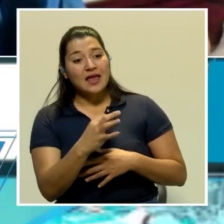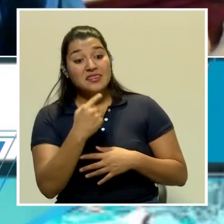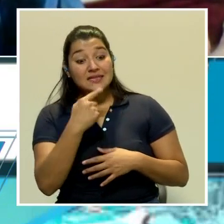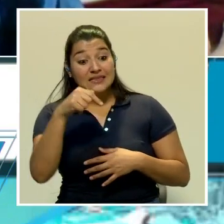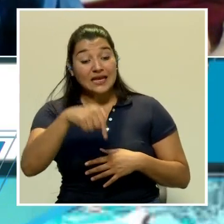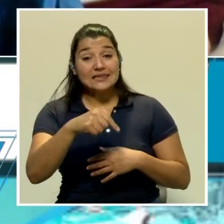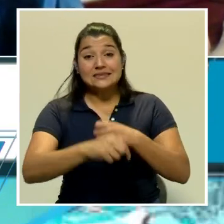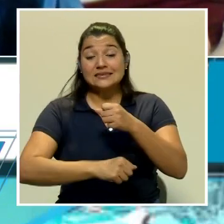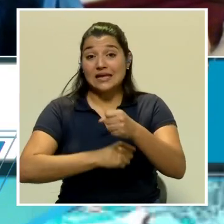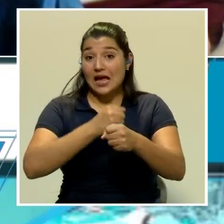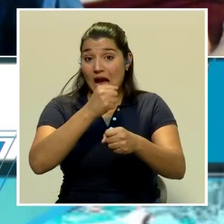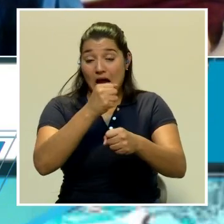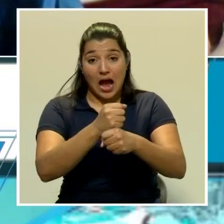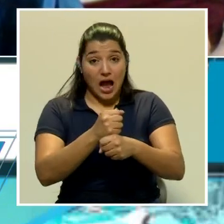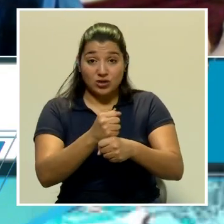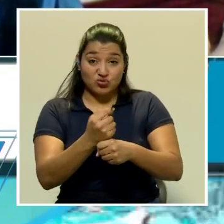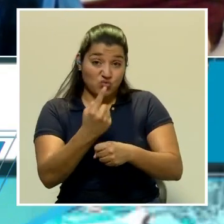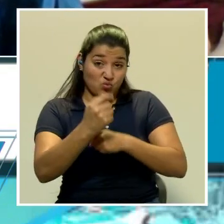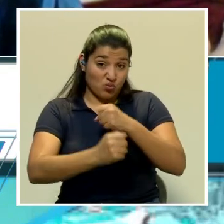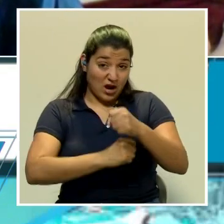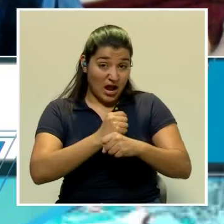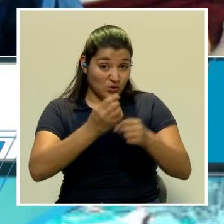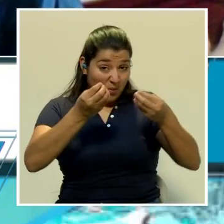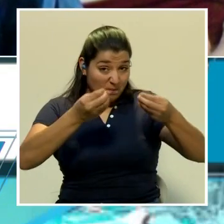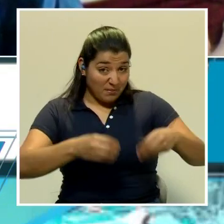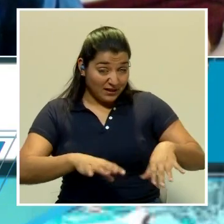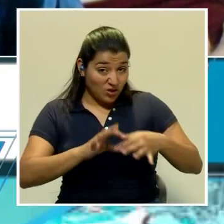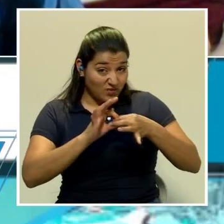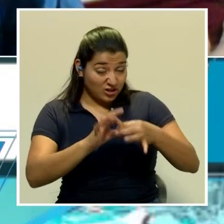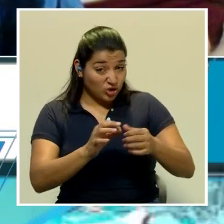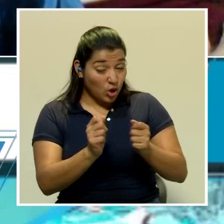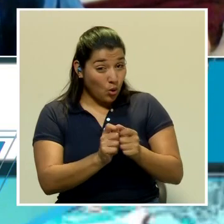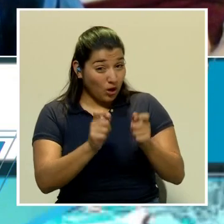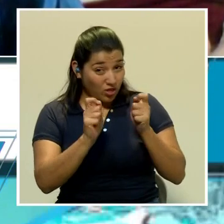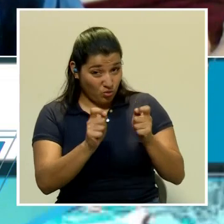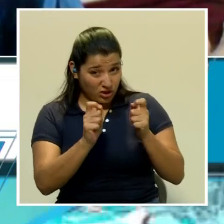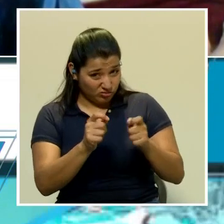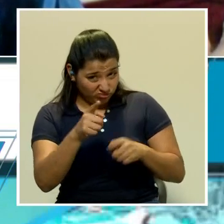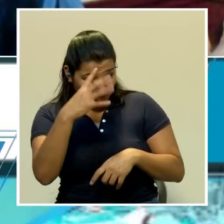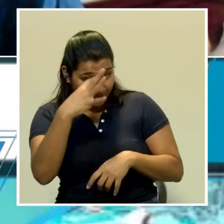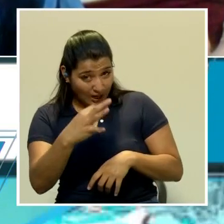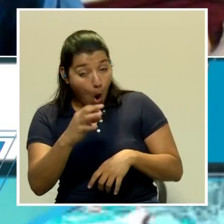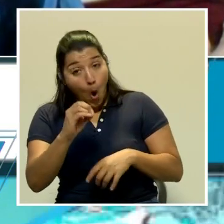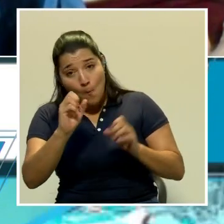año prácticamente es un año perdido en materia educativa? ¿Hay cómo rescatarlo?